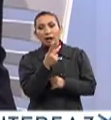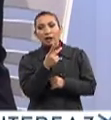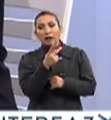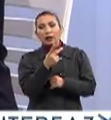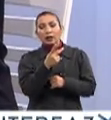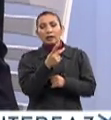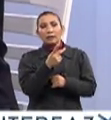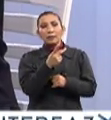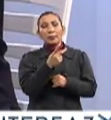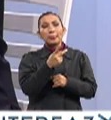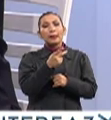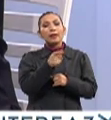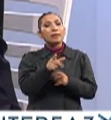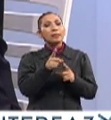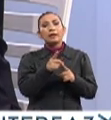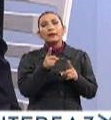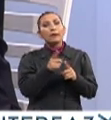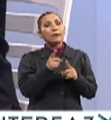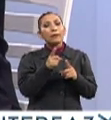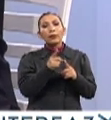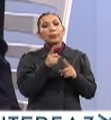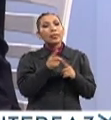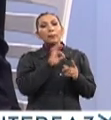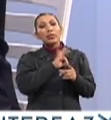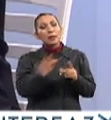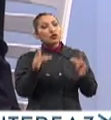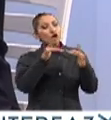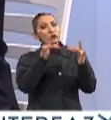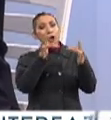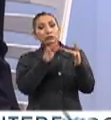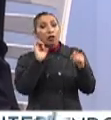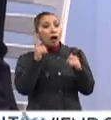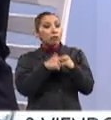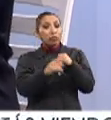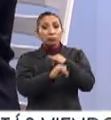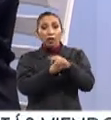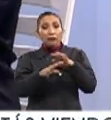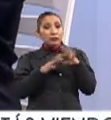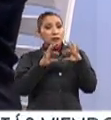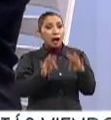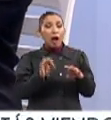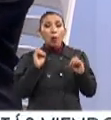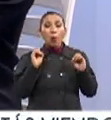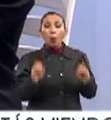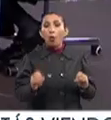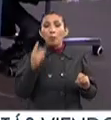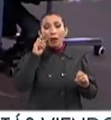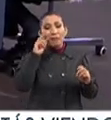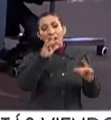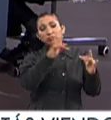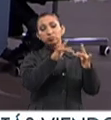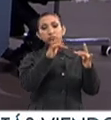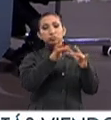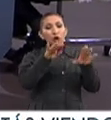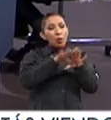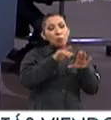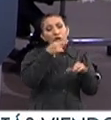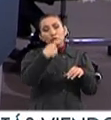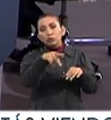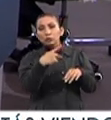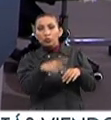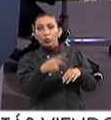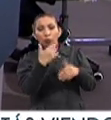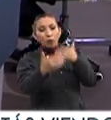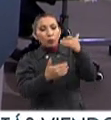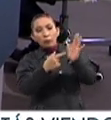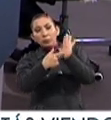Mercado, ¿dónde pueden seguirte? No sé si tengas alguna página oficial o algo para ver cómo